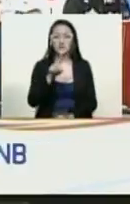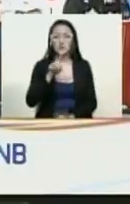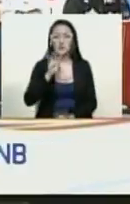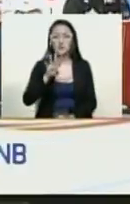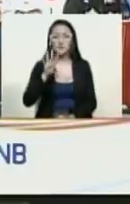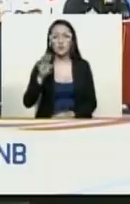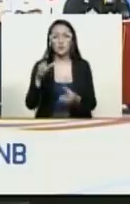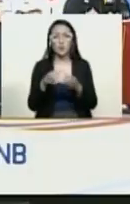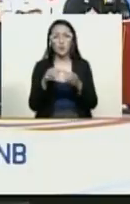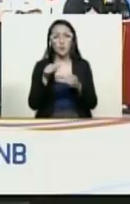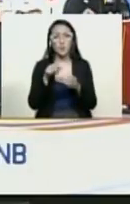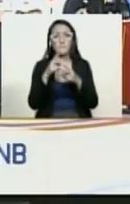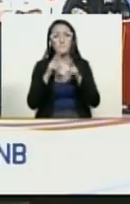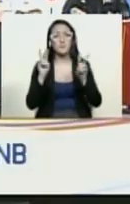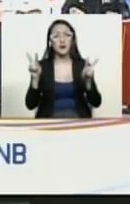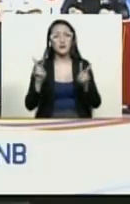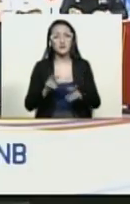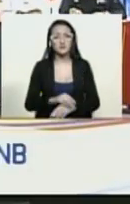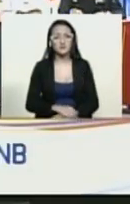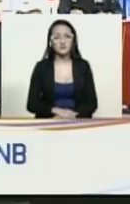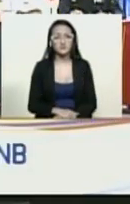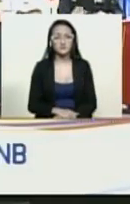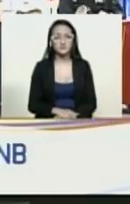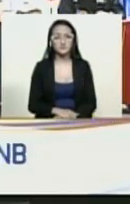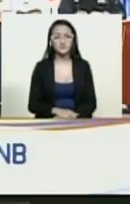2.144 cuadrantes de paz,